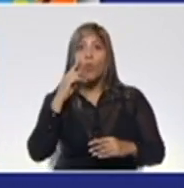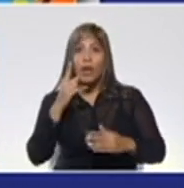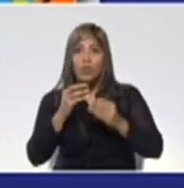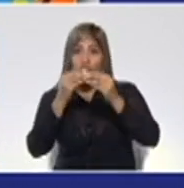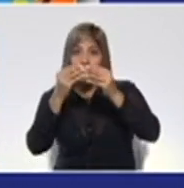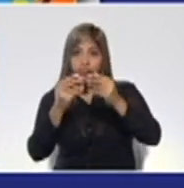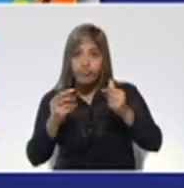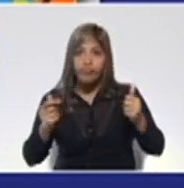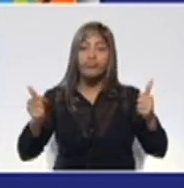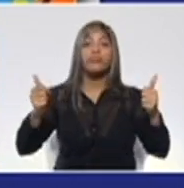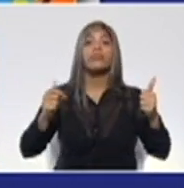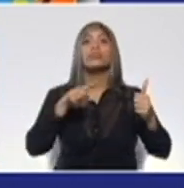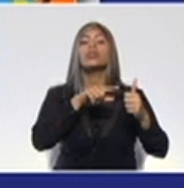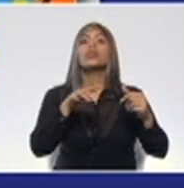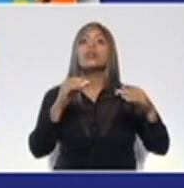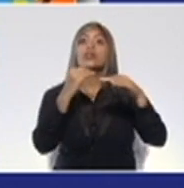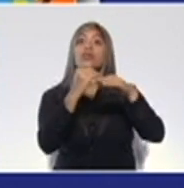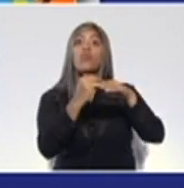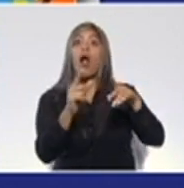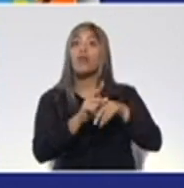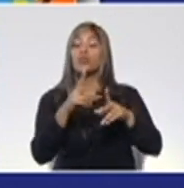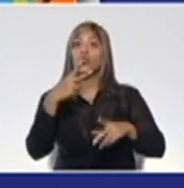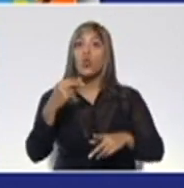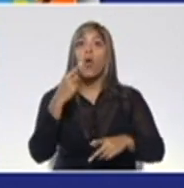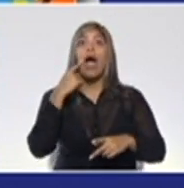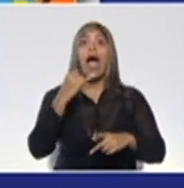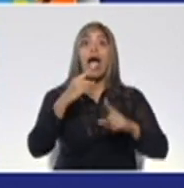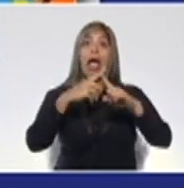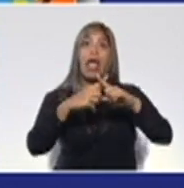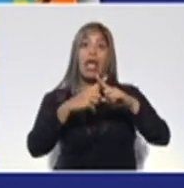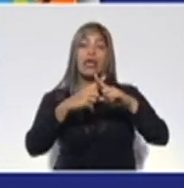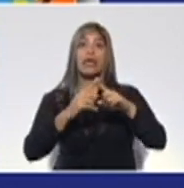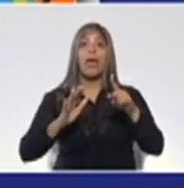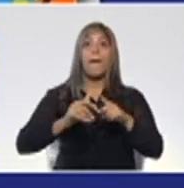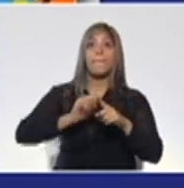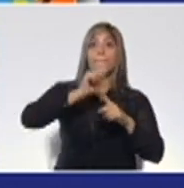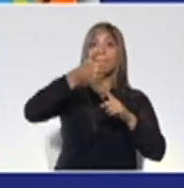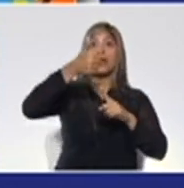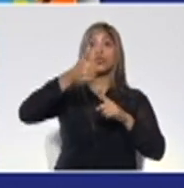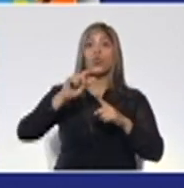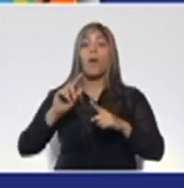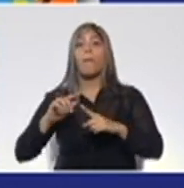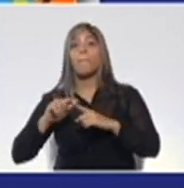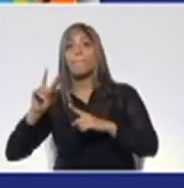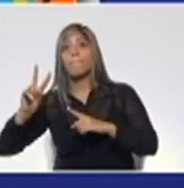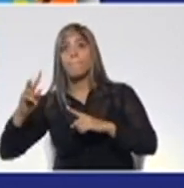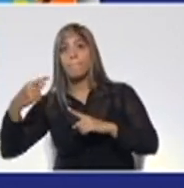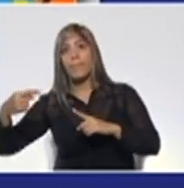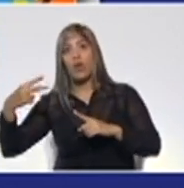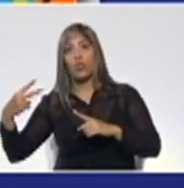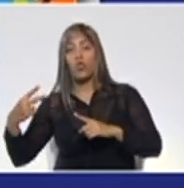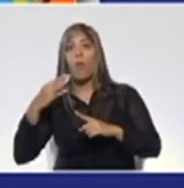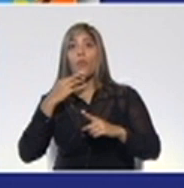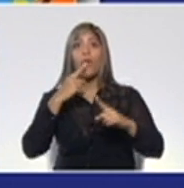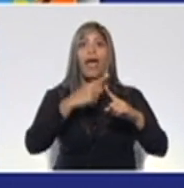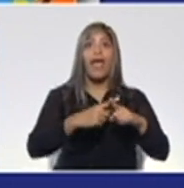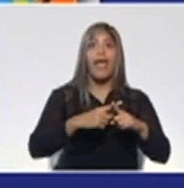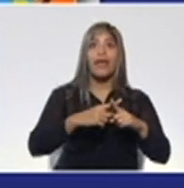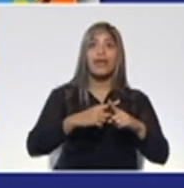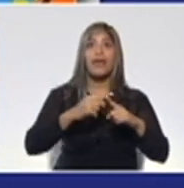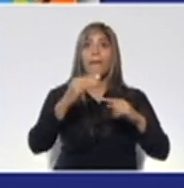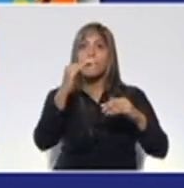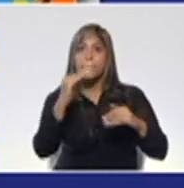desigualdad, en el primer caso quedaría que x es mayor que menos 2 y x es menor que menos